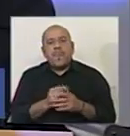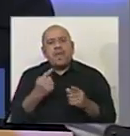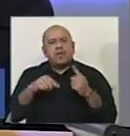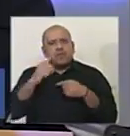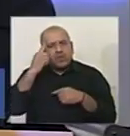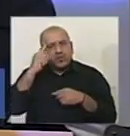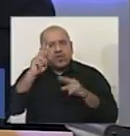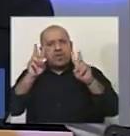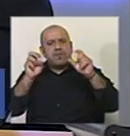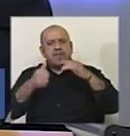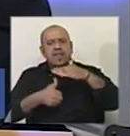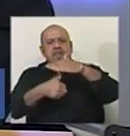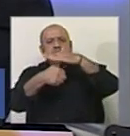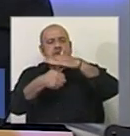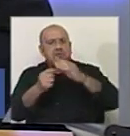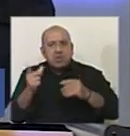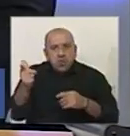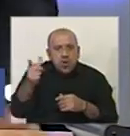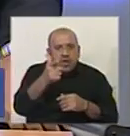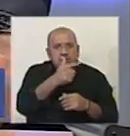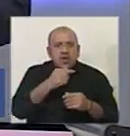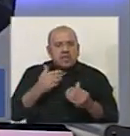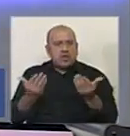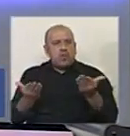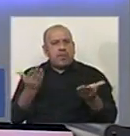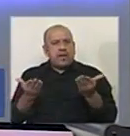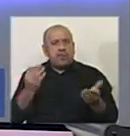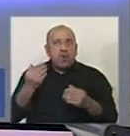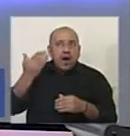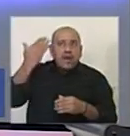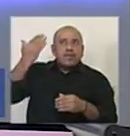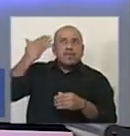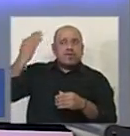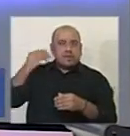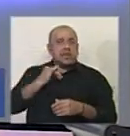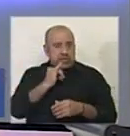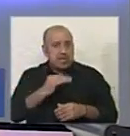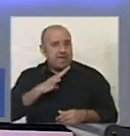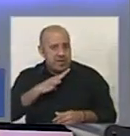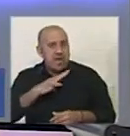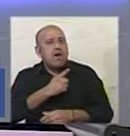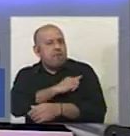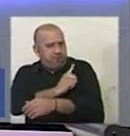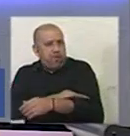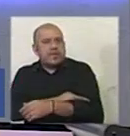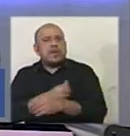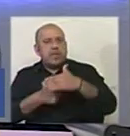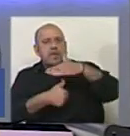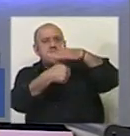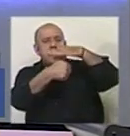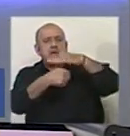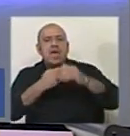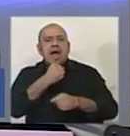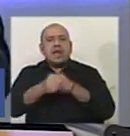si lo comparamos con épocas en que ha habido fuertes liderazgos, por decir, en el siglo XX, en los 80,